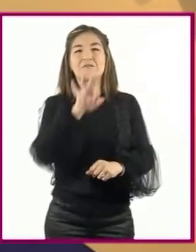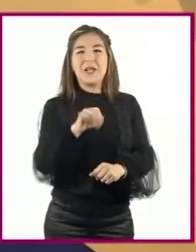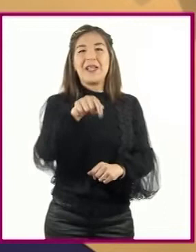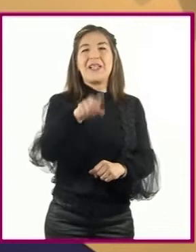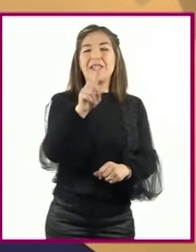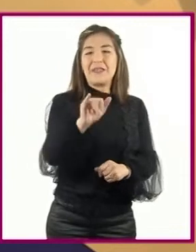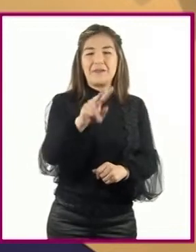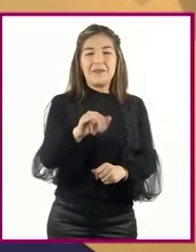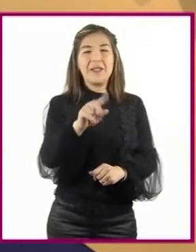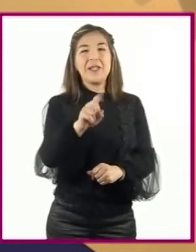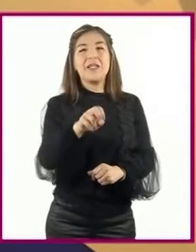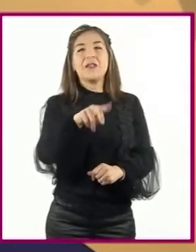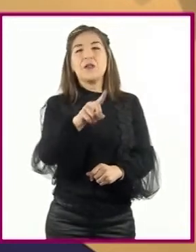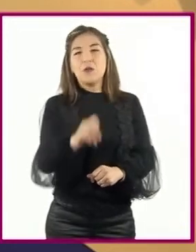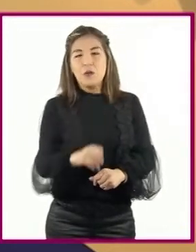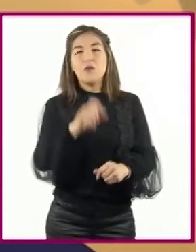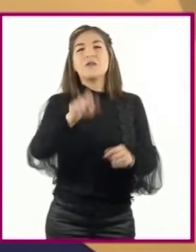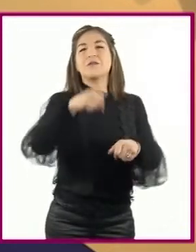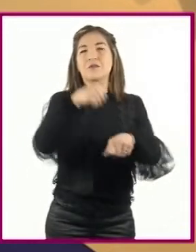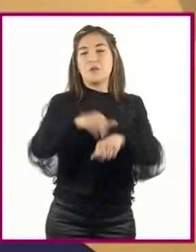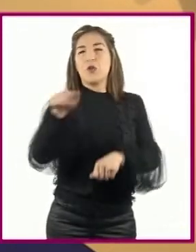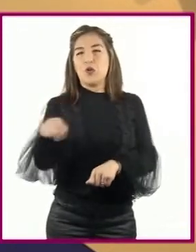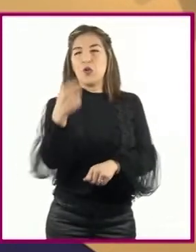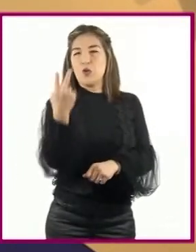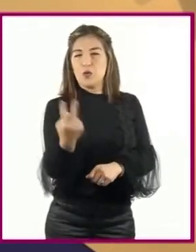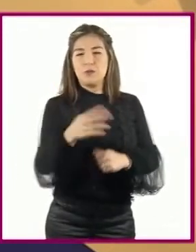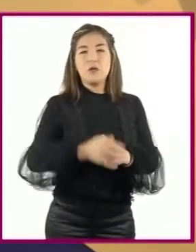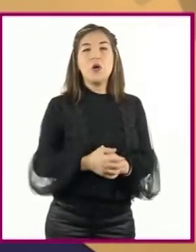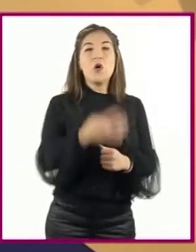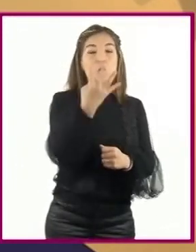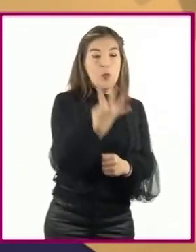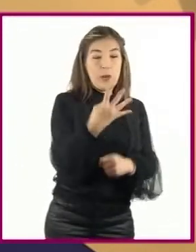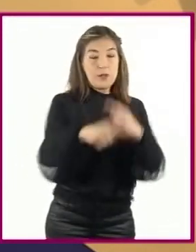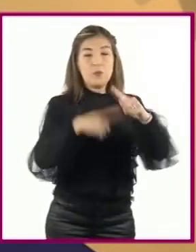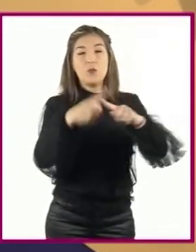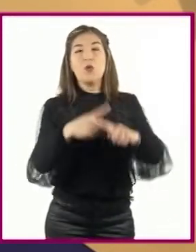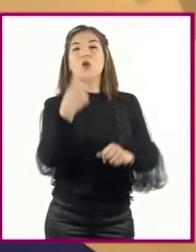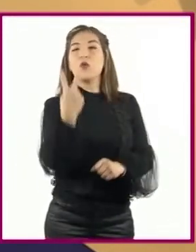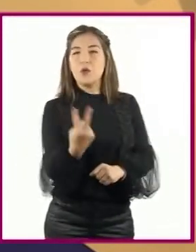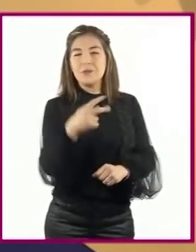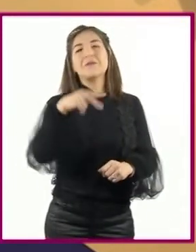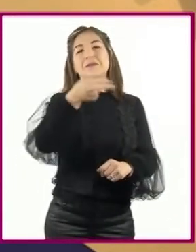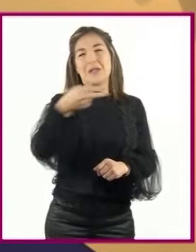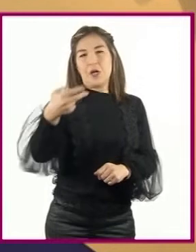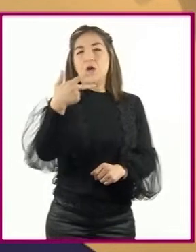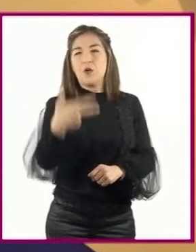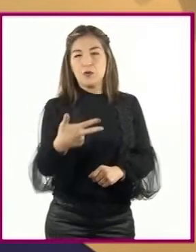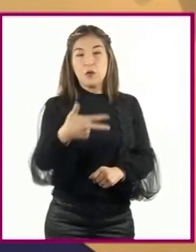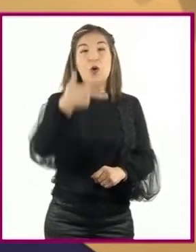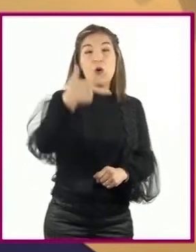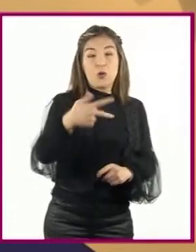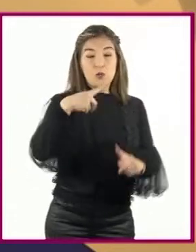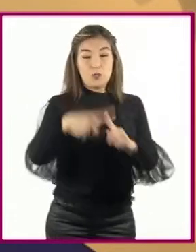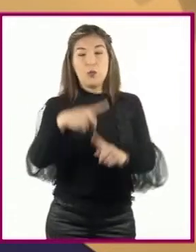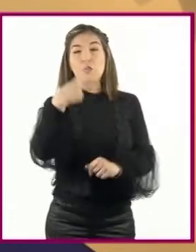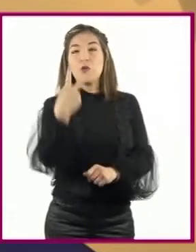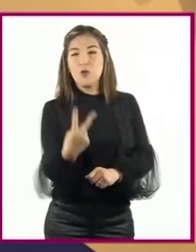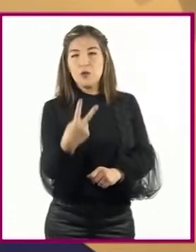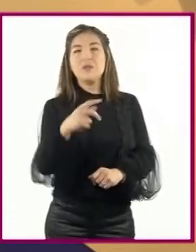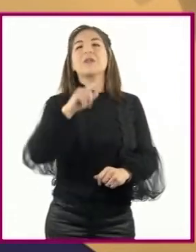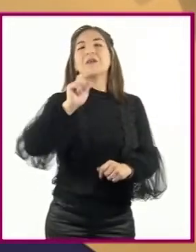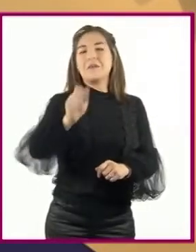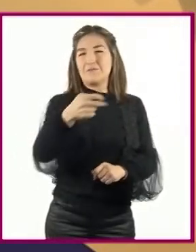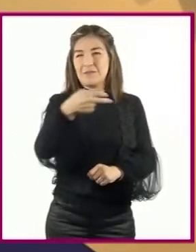dividendo y el divisor de la operación 2. 4 por 2 es igual a 8. 8 por 2 es igual a